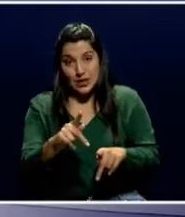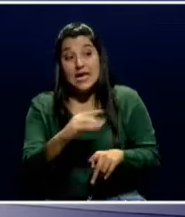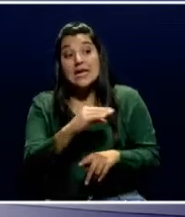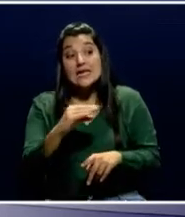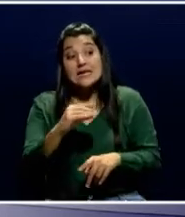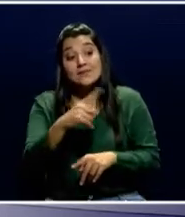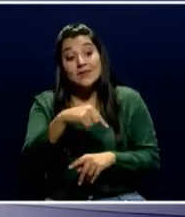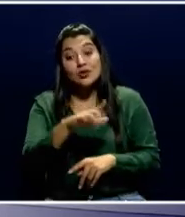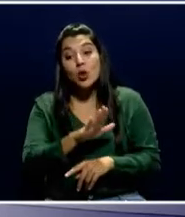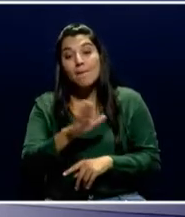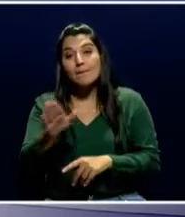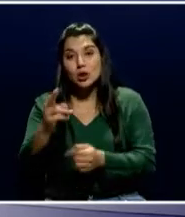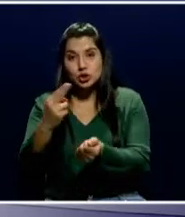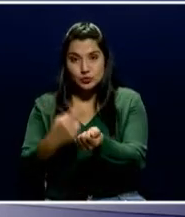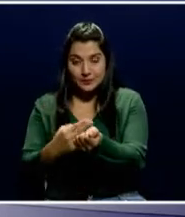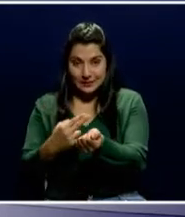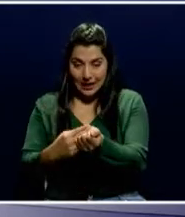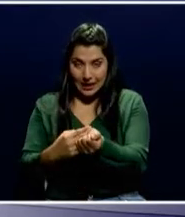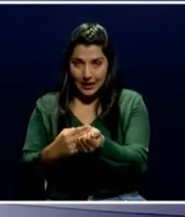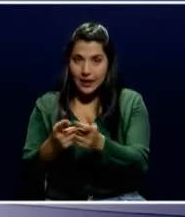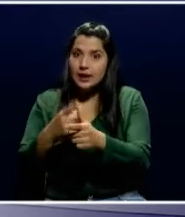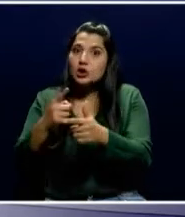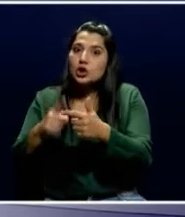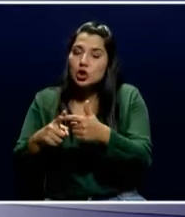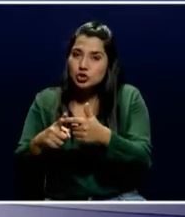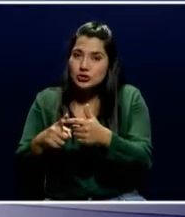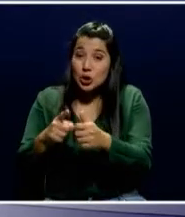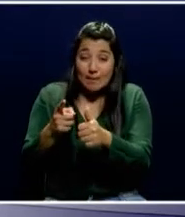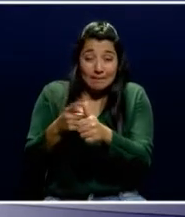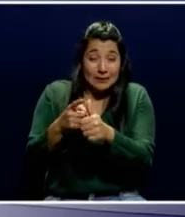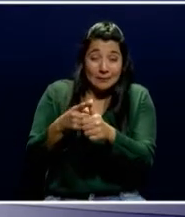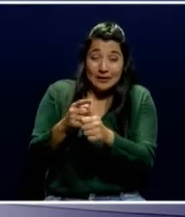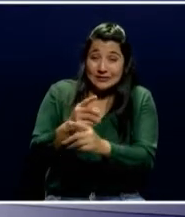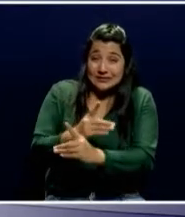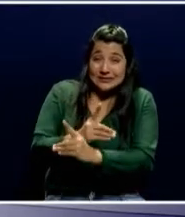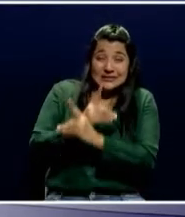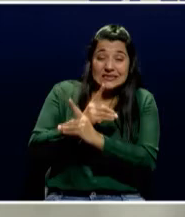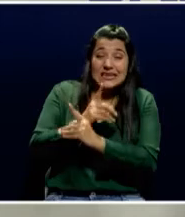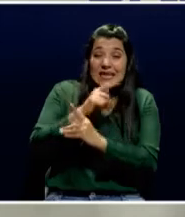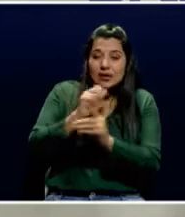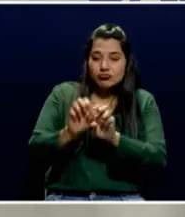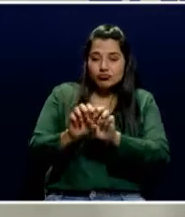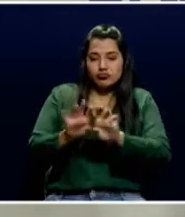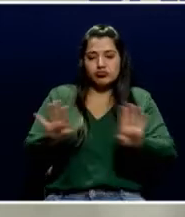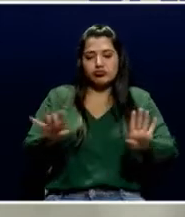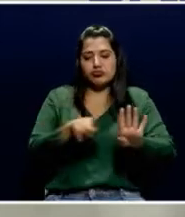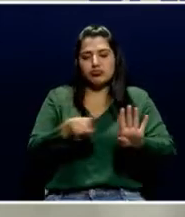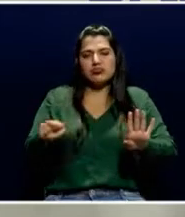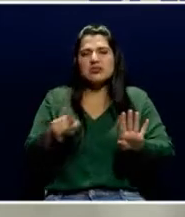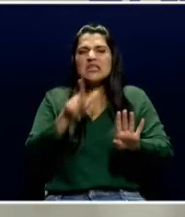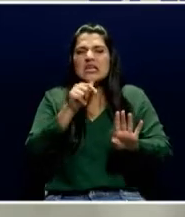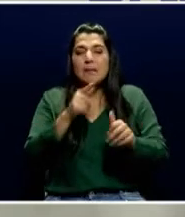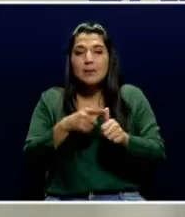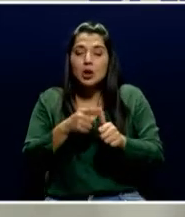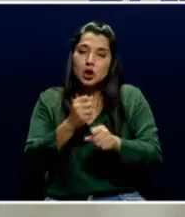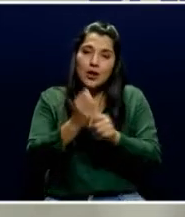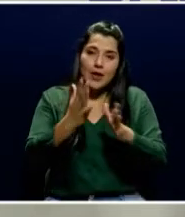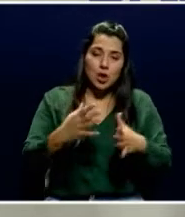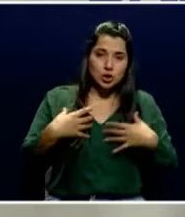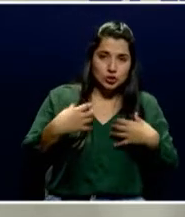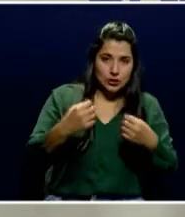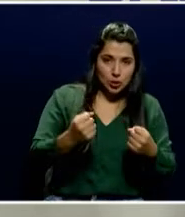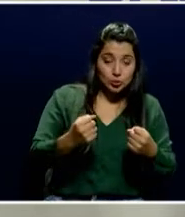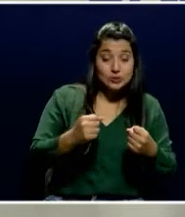por ende quienes están en la primera línea de fuego son los trabajadores humanitarios del sistema extrahospitalario y quienes están dentro